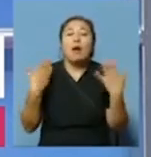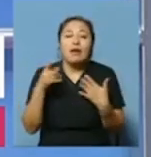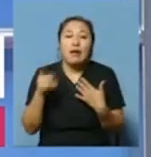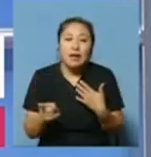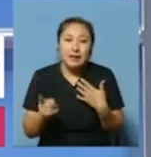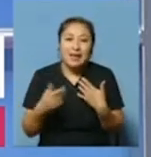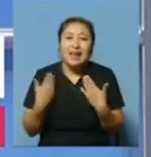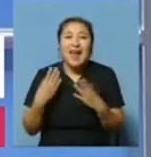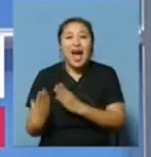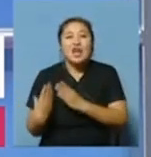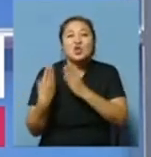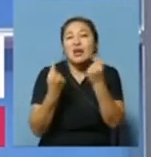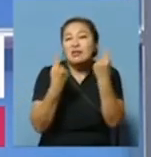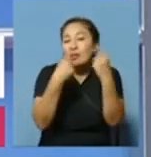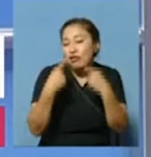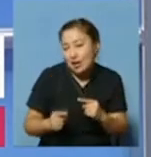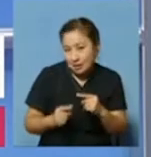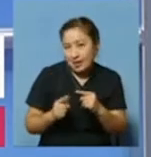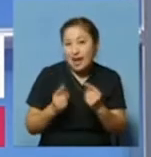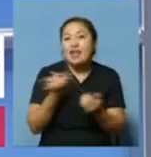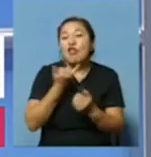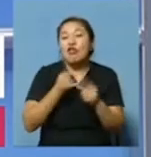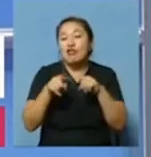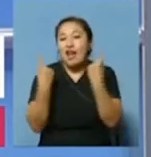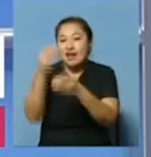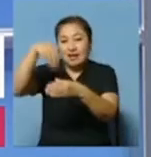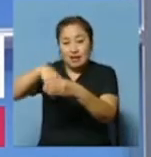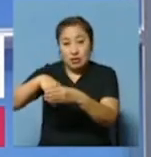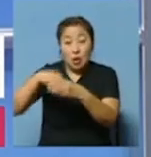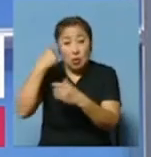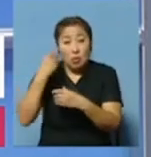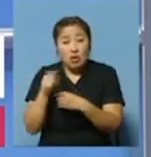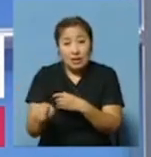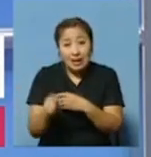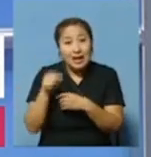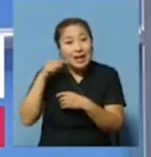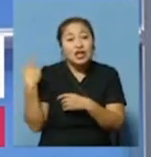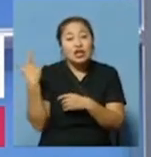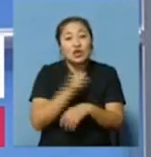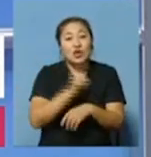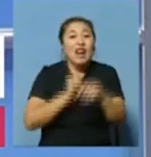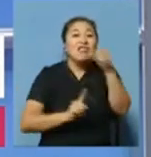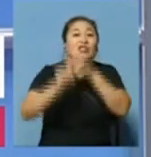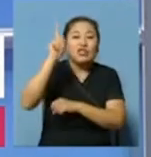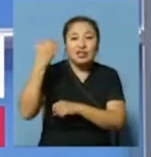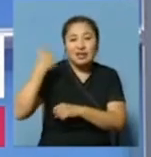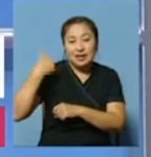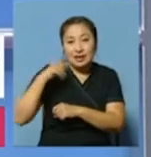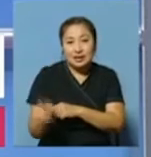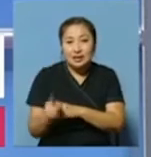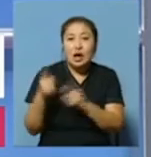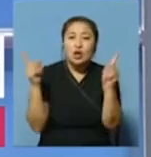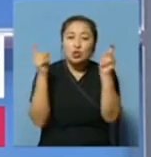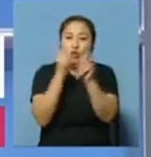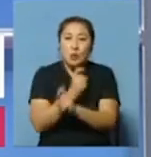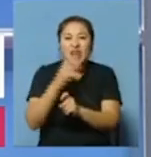aportar algo diferente dentro de ese contexto porque porque nosotros en nuestro norte ya no es un